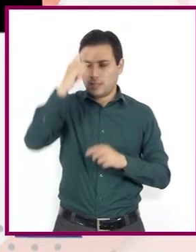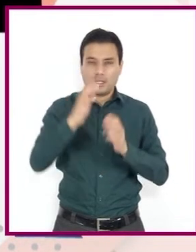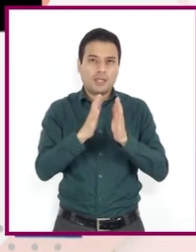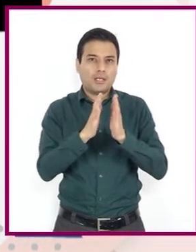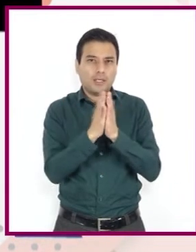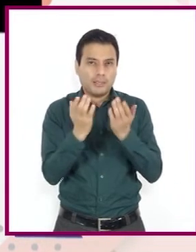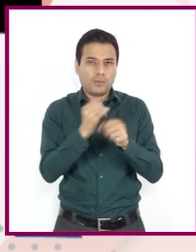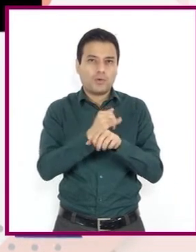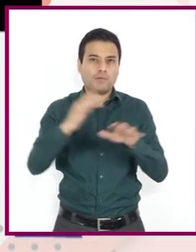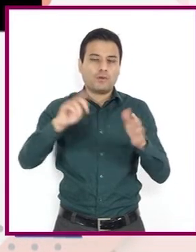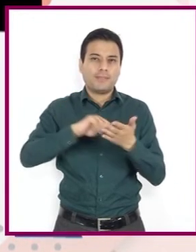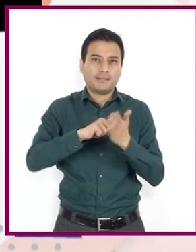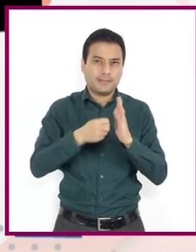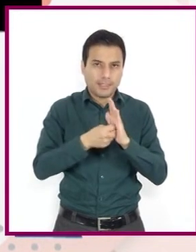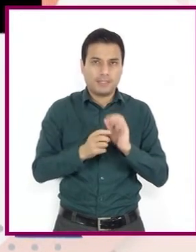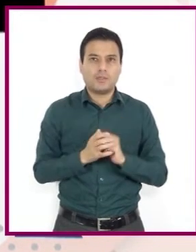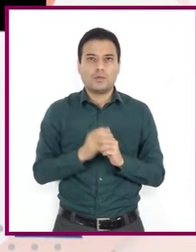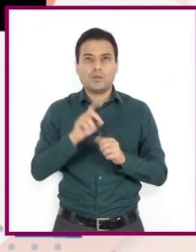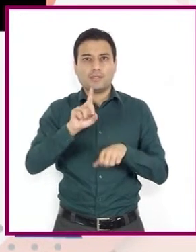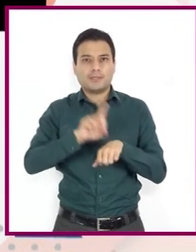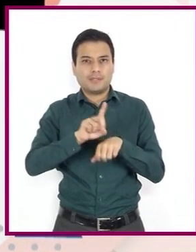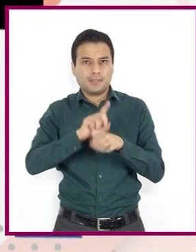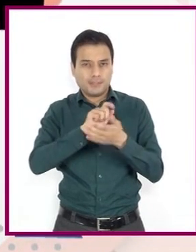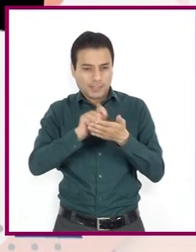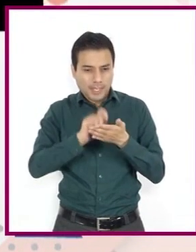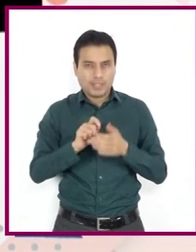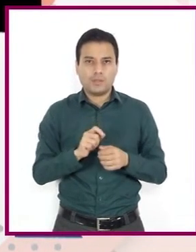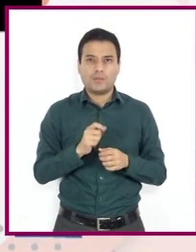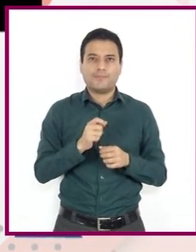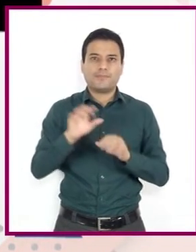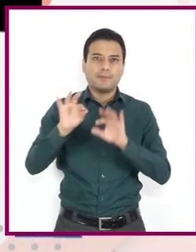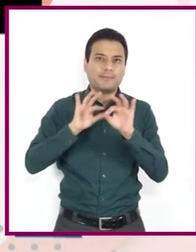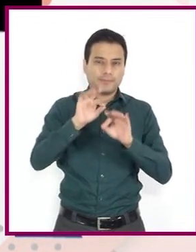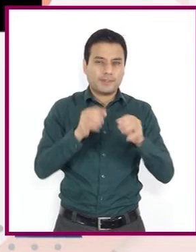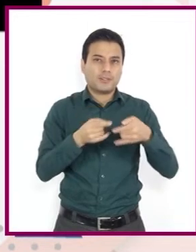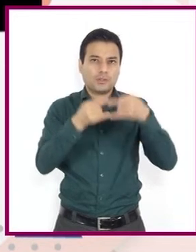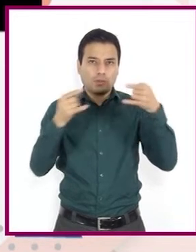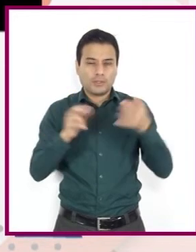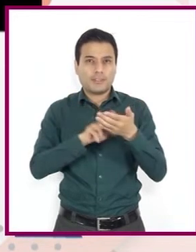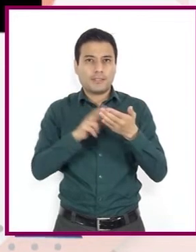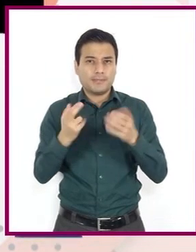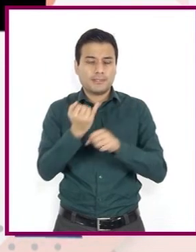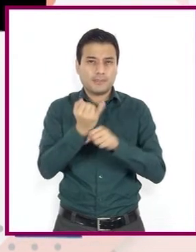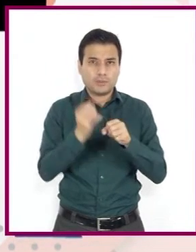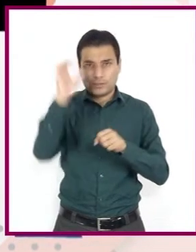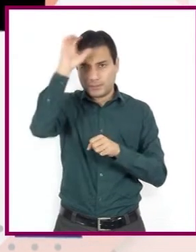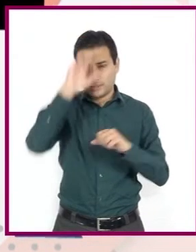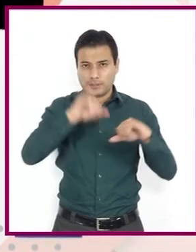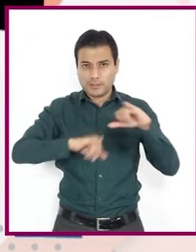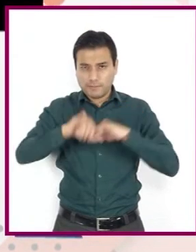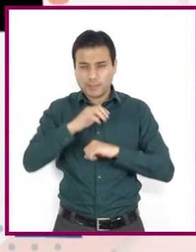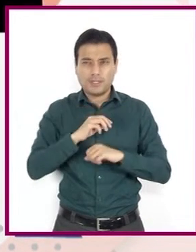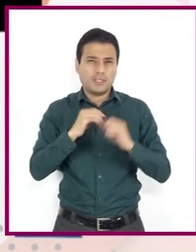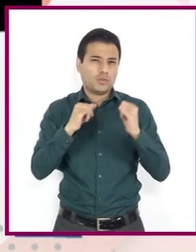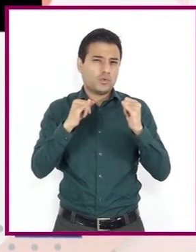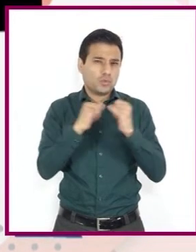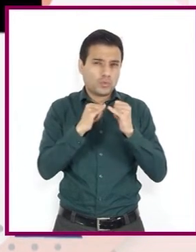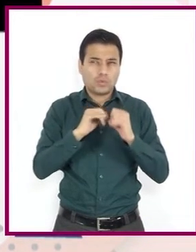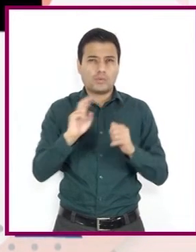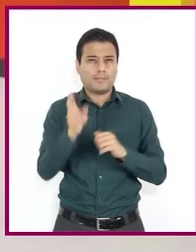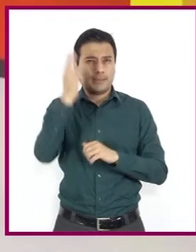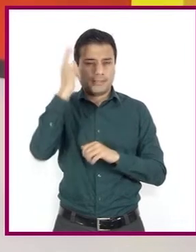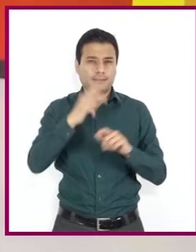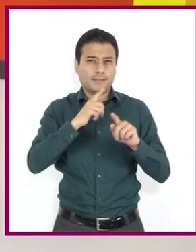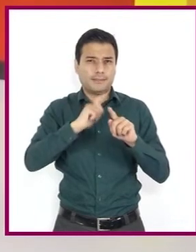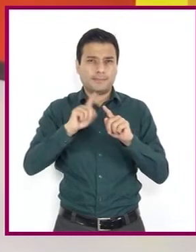informes técnicos, diarios, antologías, revistas de investigación científica de institutos y